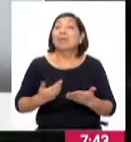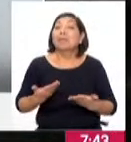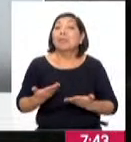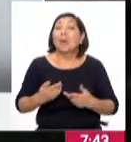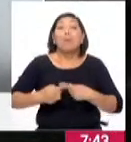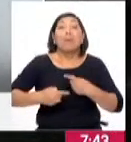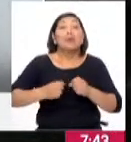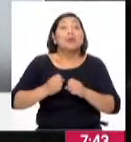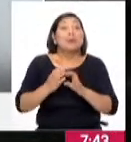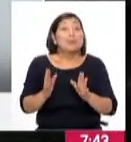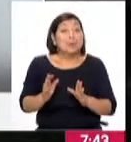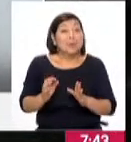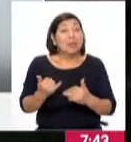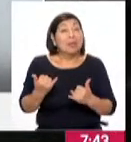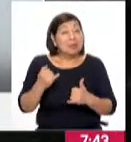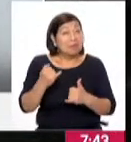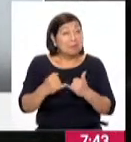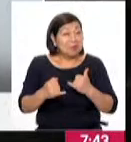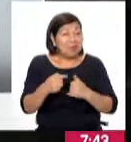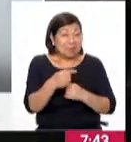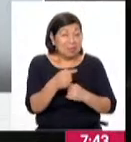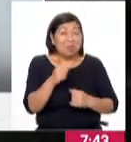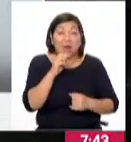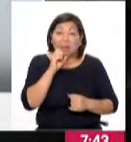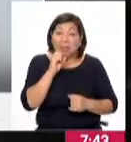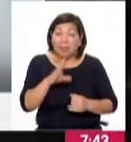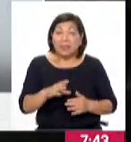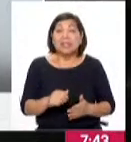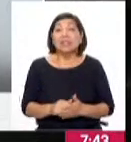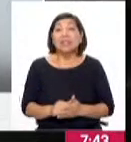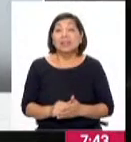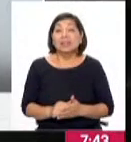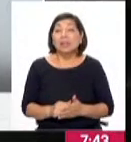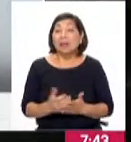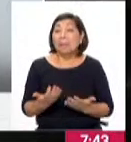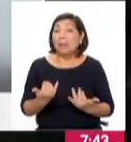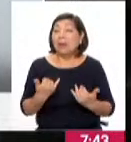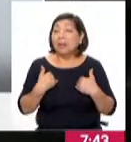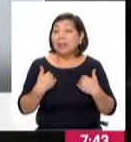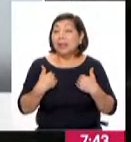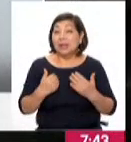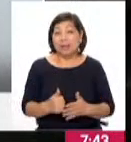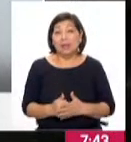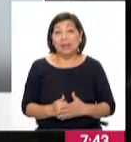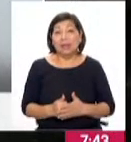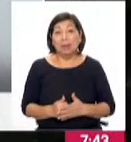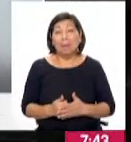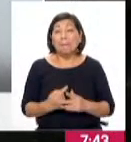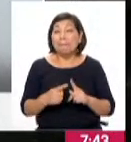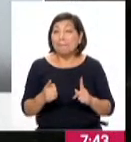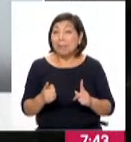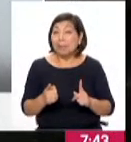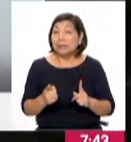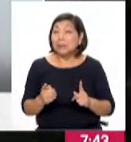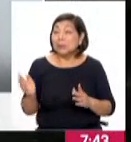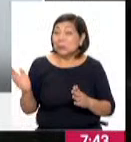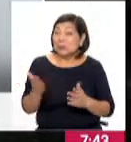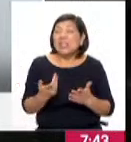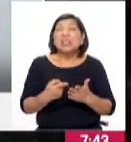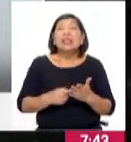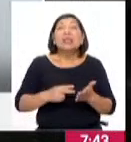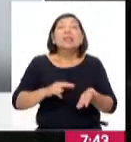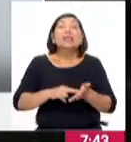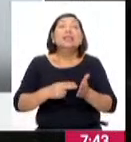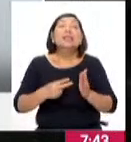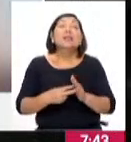en los próximos días especialmente este fin de semana donde se menciona mención la nota de prensa es que vamos a tener debilitados esos vientos No eso que